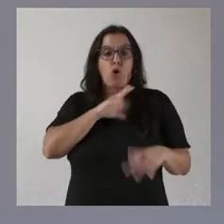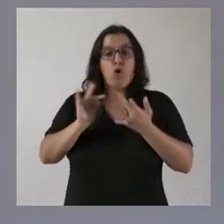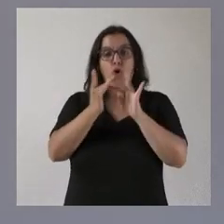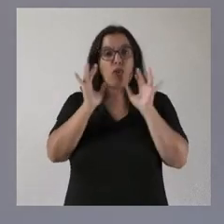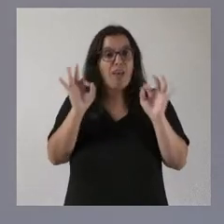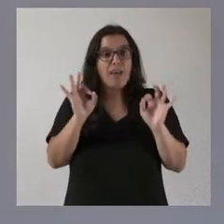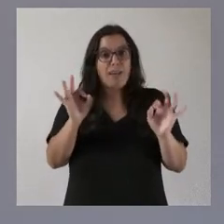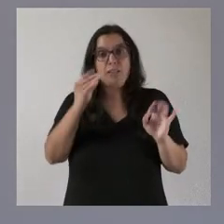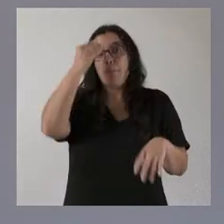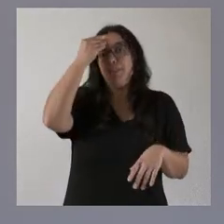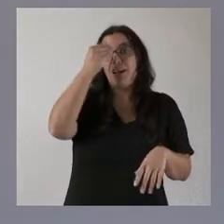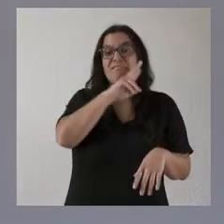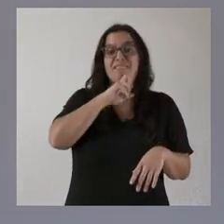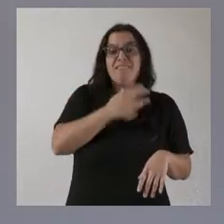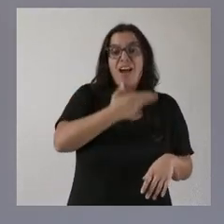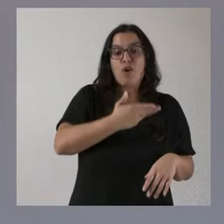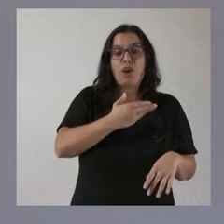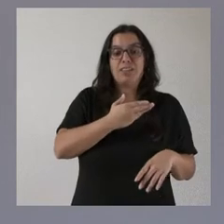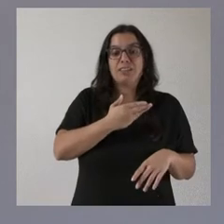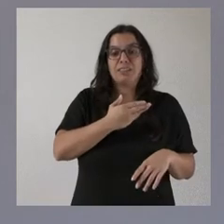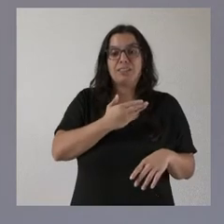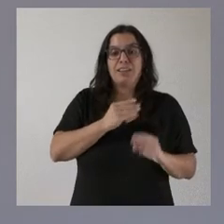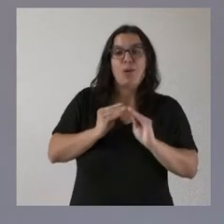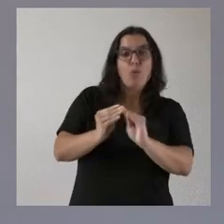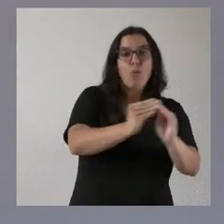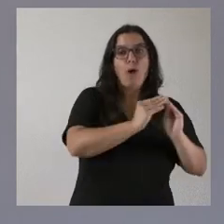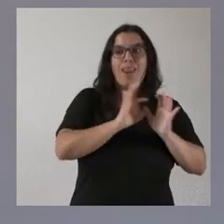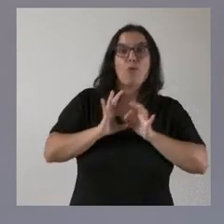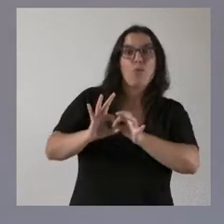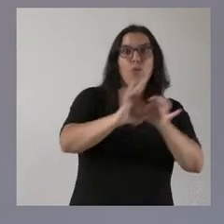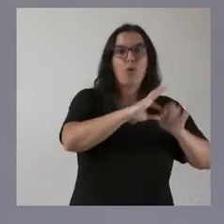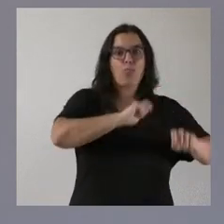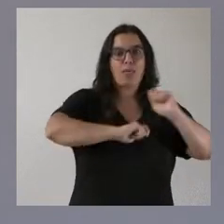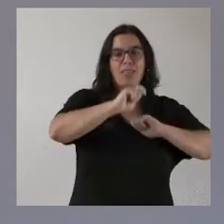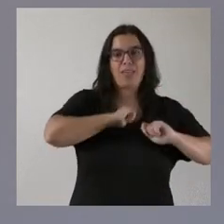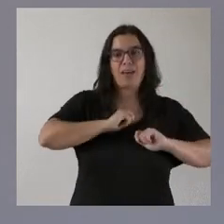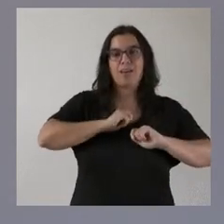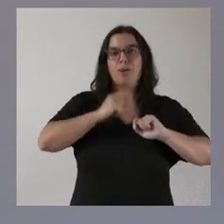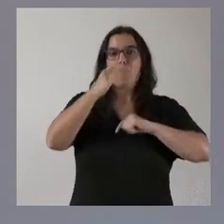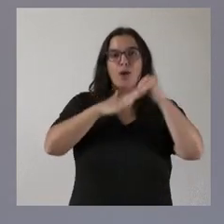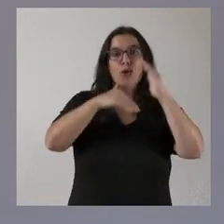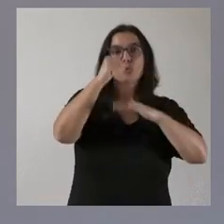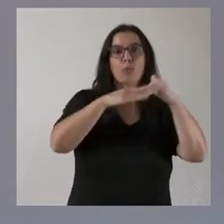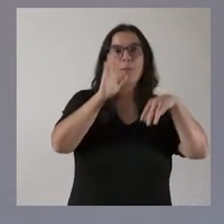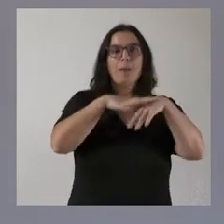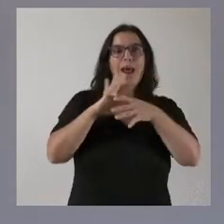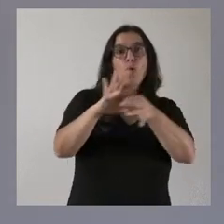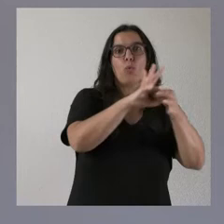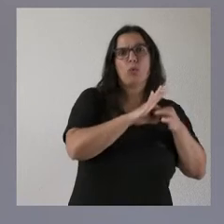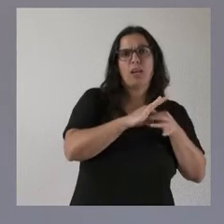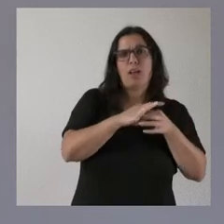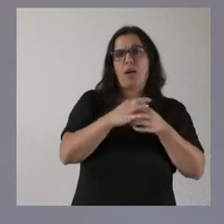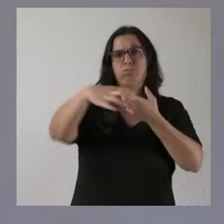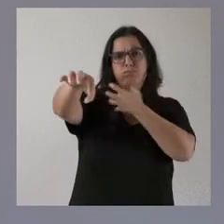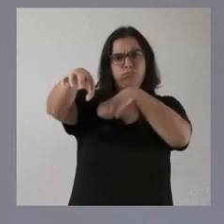en aquellos valores que nos unen como sociedad en construir desde la unión y no desde la división y que la historia sea